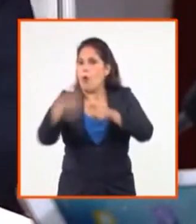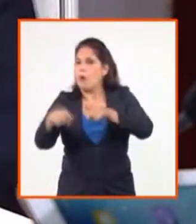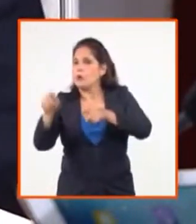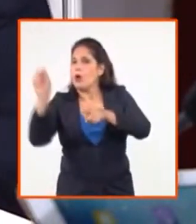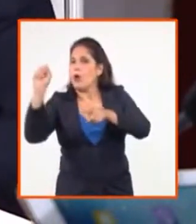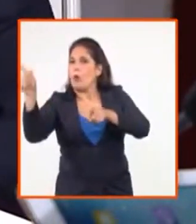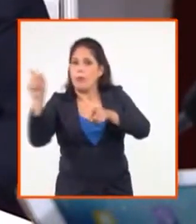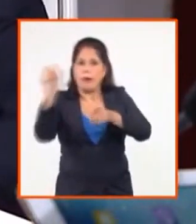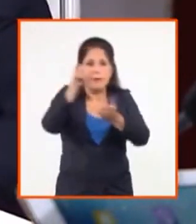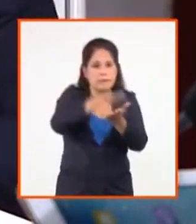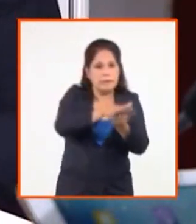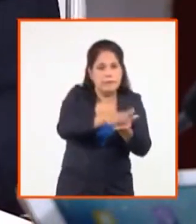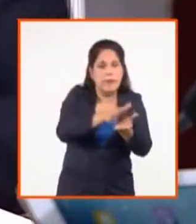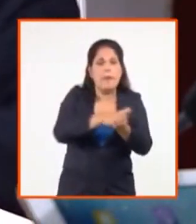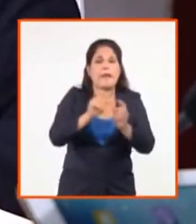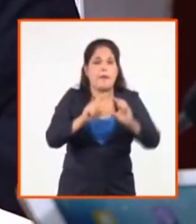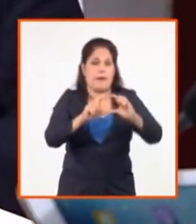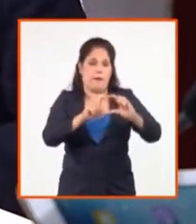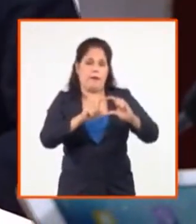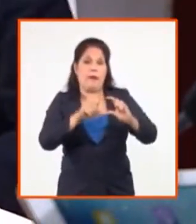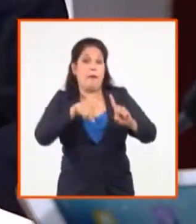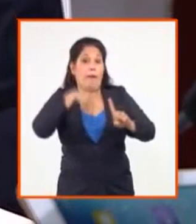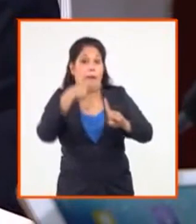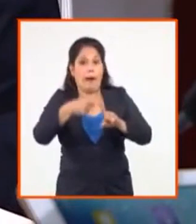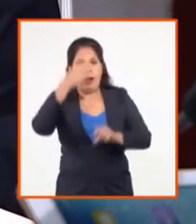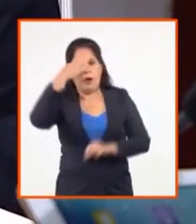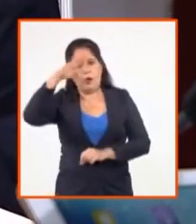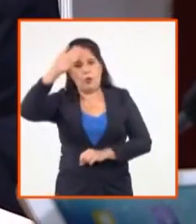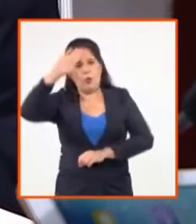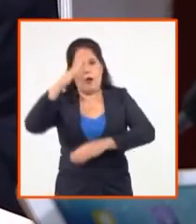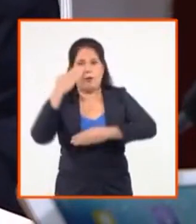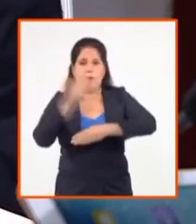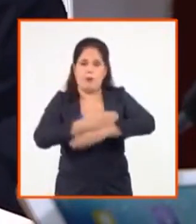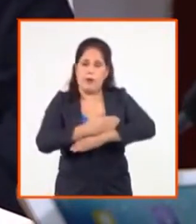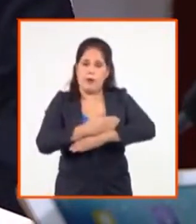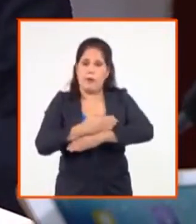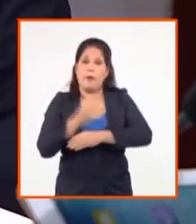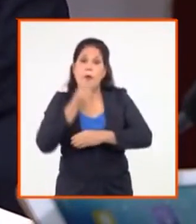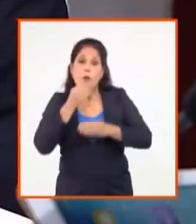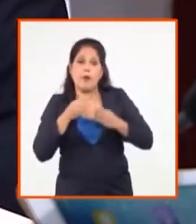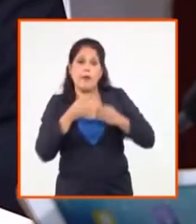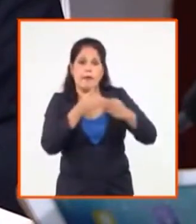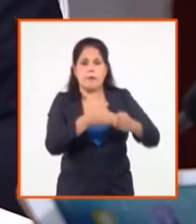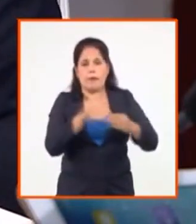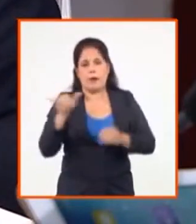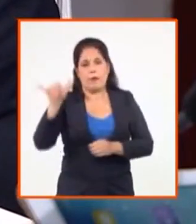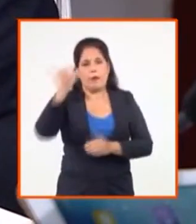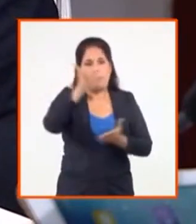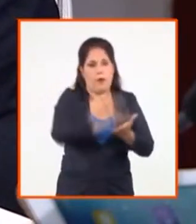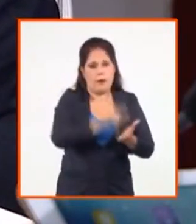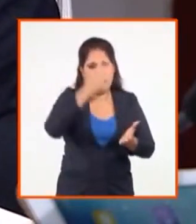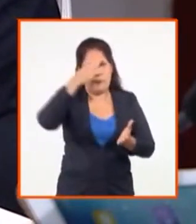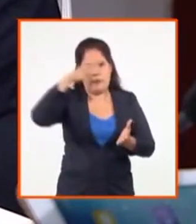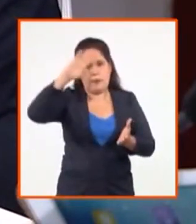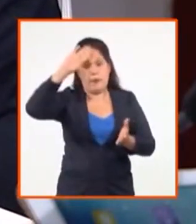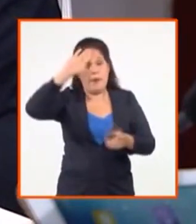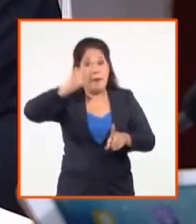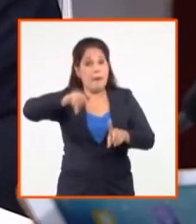Súmele el hecho de estar en una isla. Todo tiene que llegar por barco o por aire. Y súmele la variable